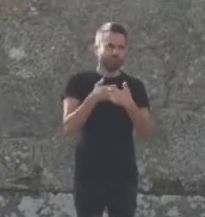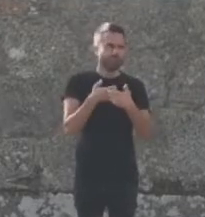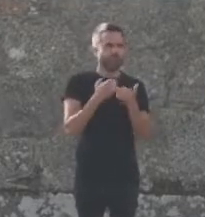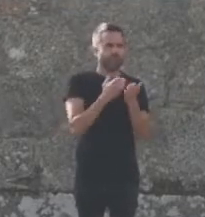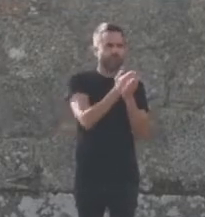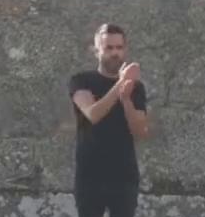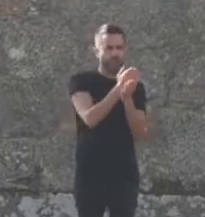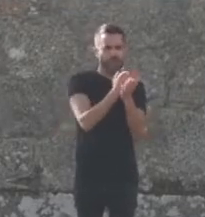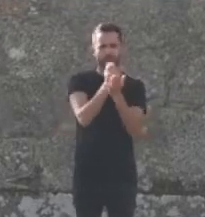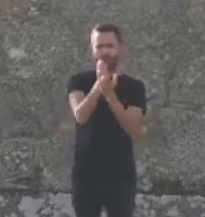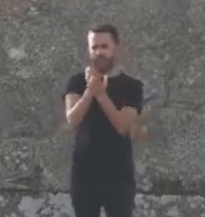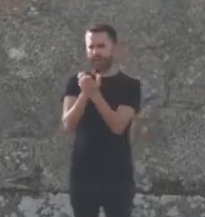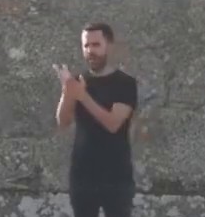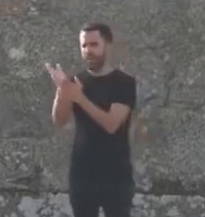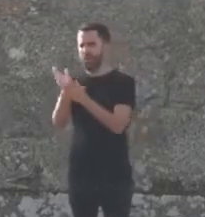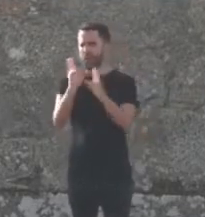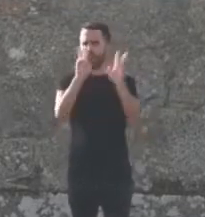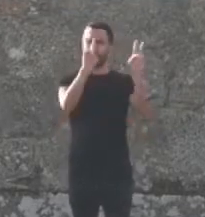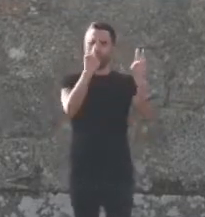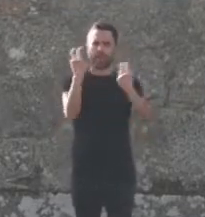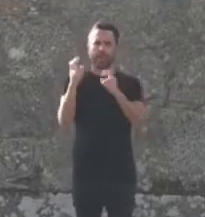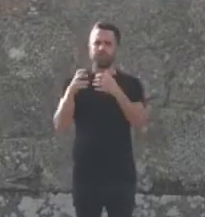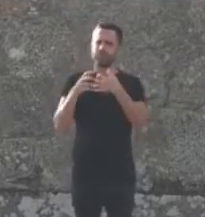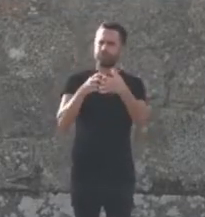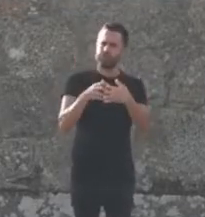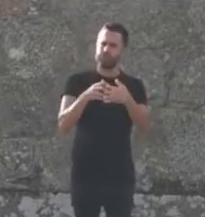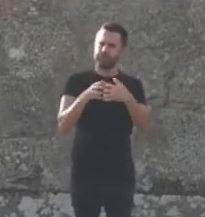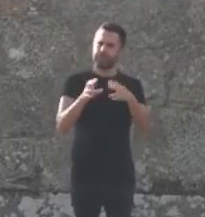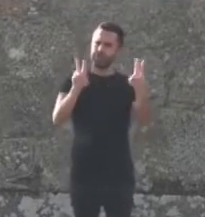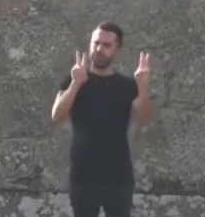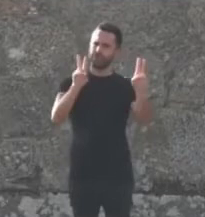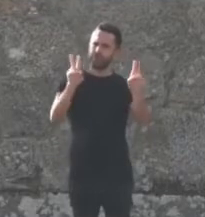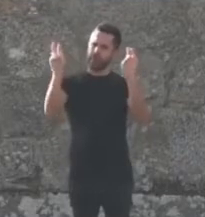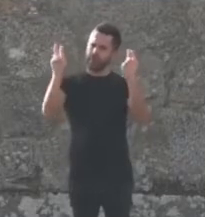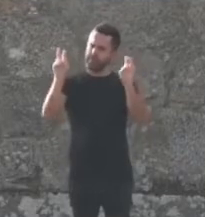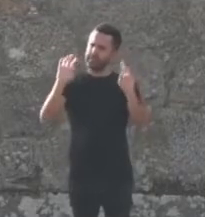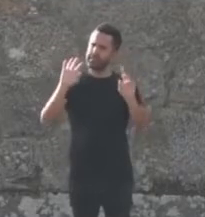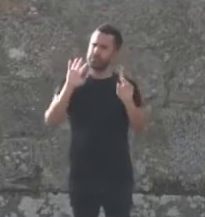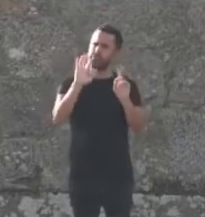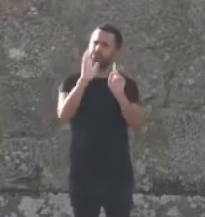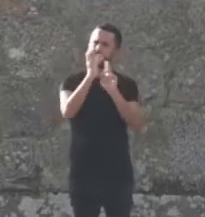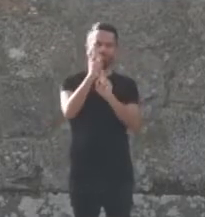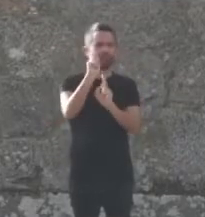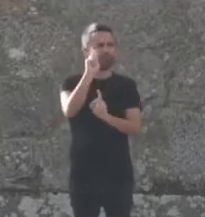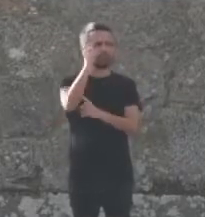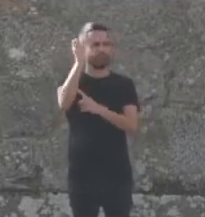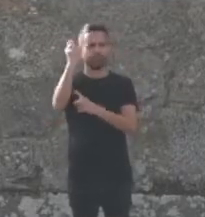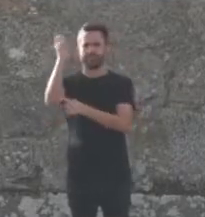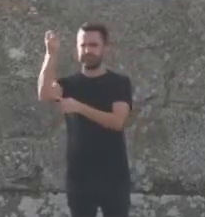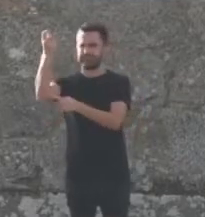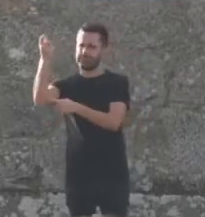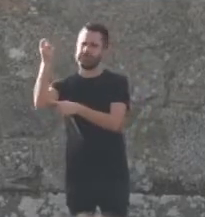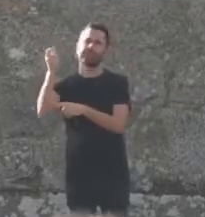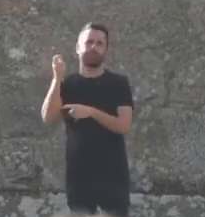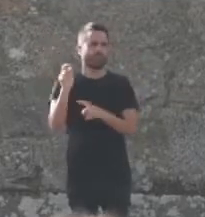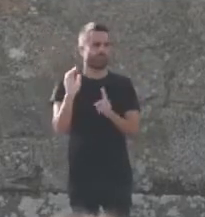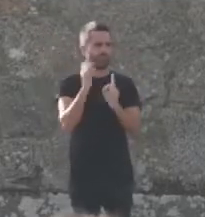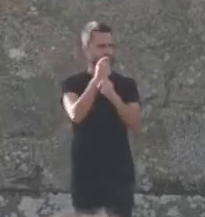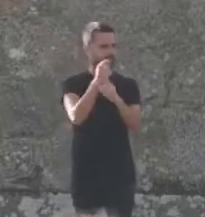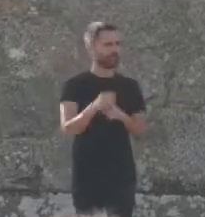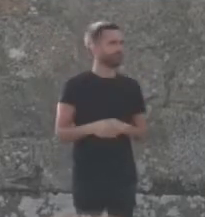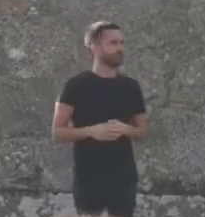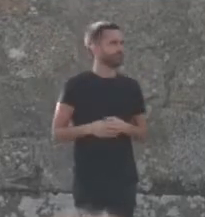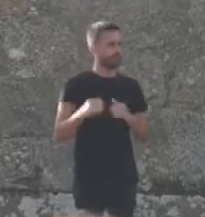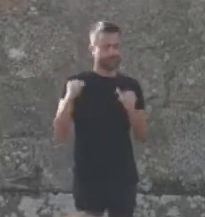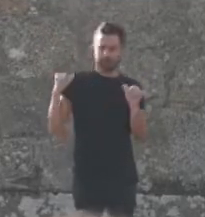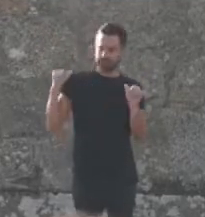abrir novas loitas e tamén para lograr novas conquistas. Neste percurso dos últimos